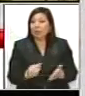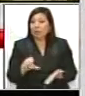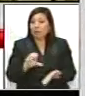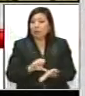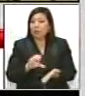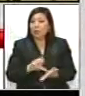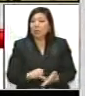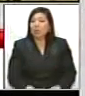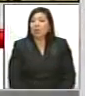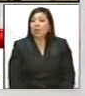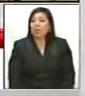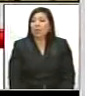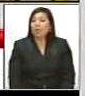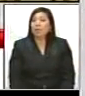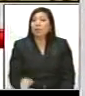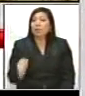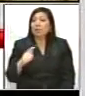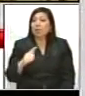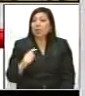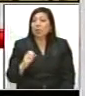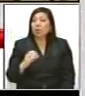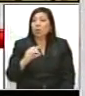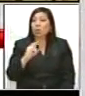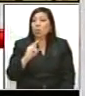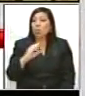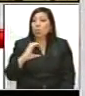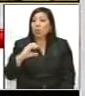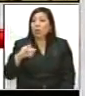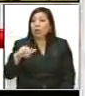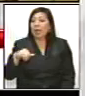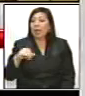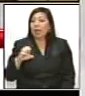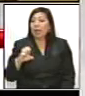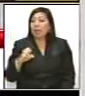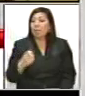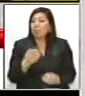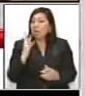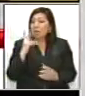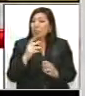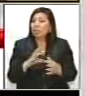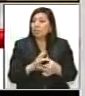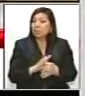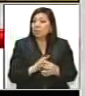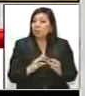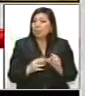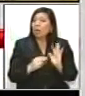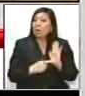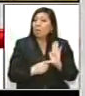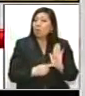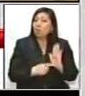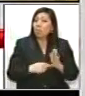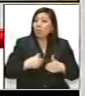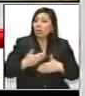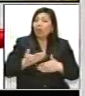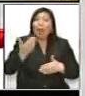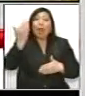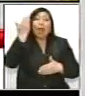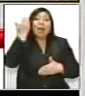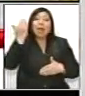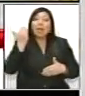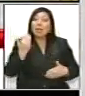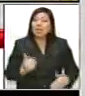los distritos de Santiago y Ocucaje, en Ica, que constituyen riquezas históricas que muestran la herencia de nuestros